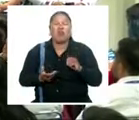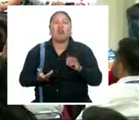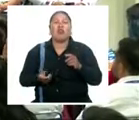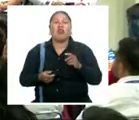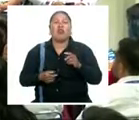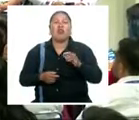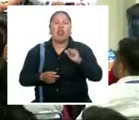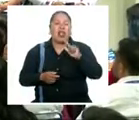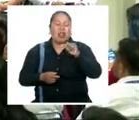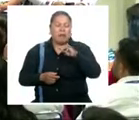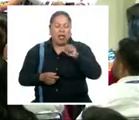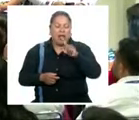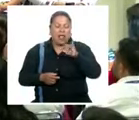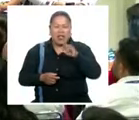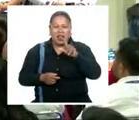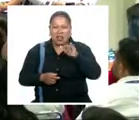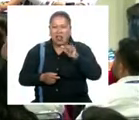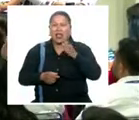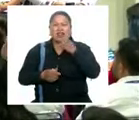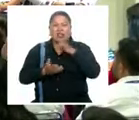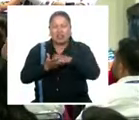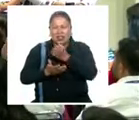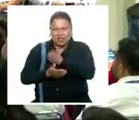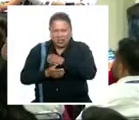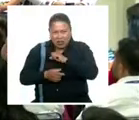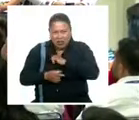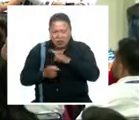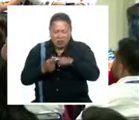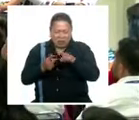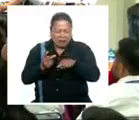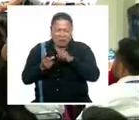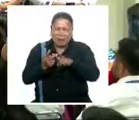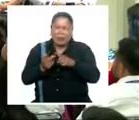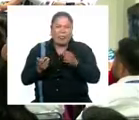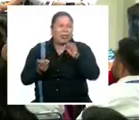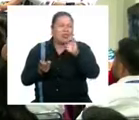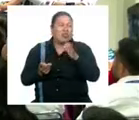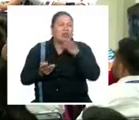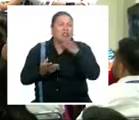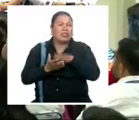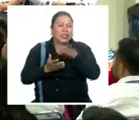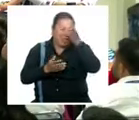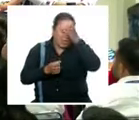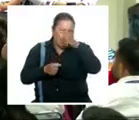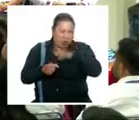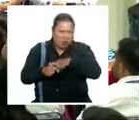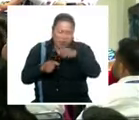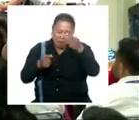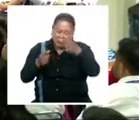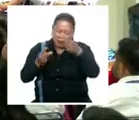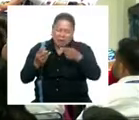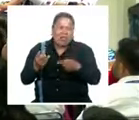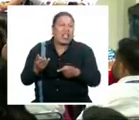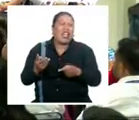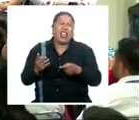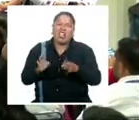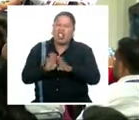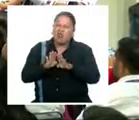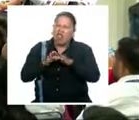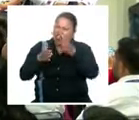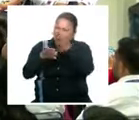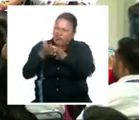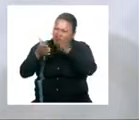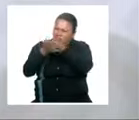doctora Malilia, secretaria de Salud, lo que haga la subsecretaria de la Cultura, ahí le pegan como